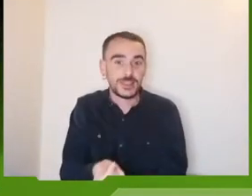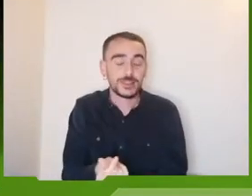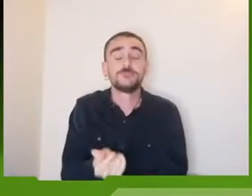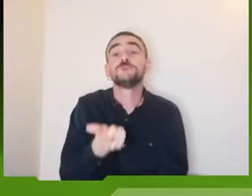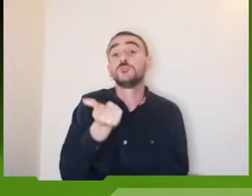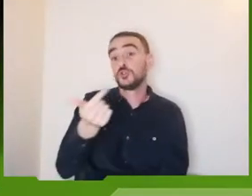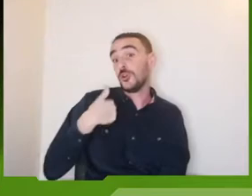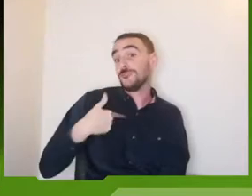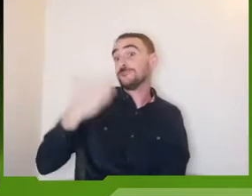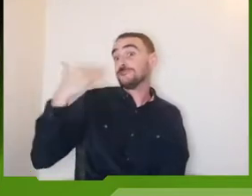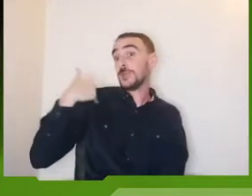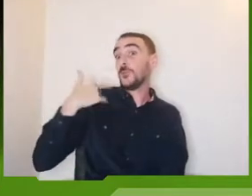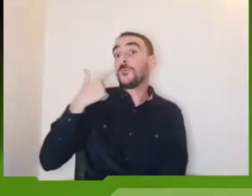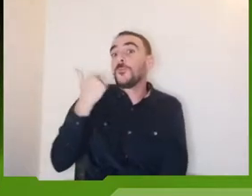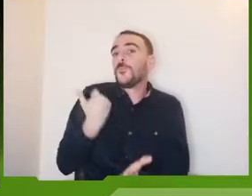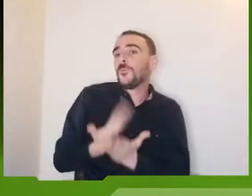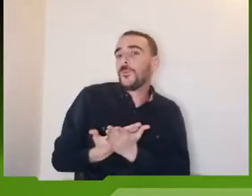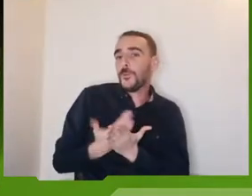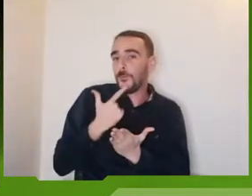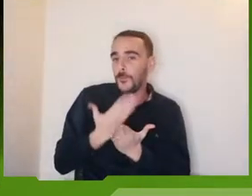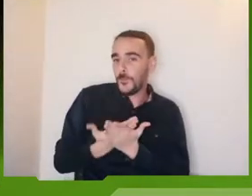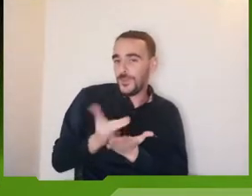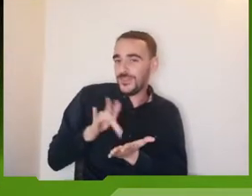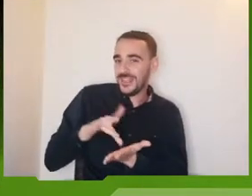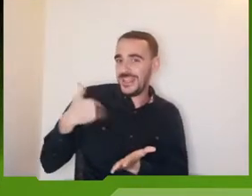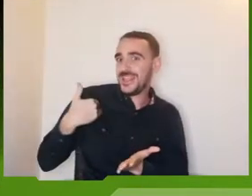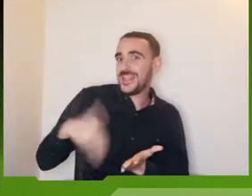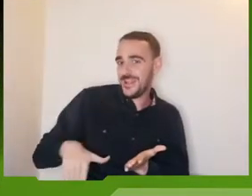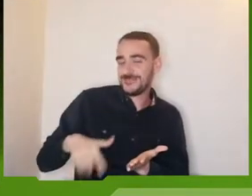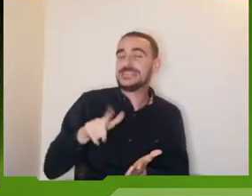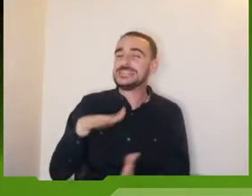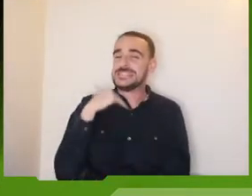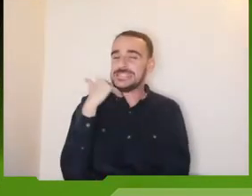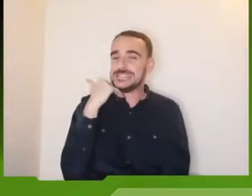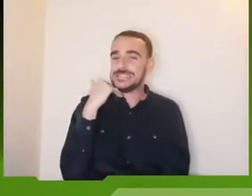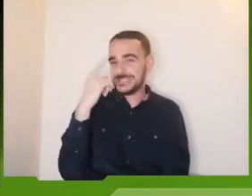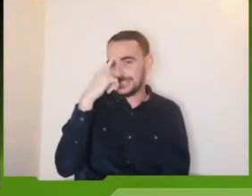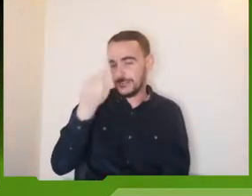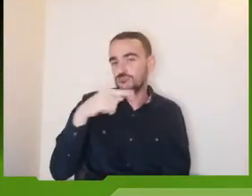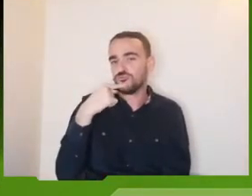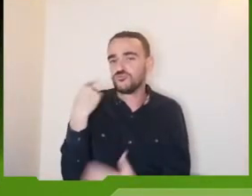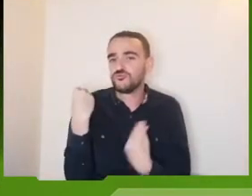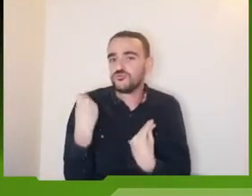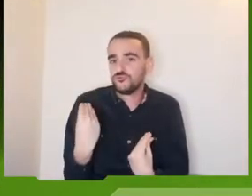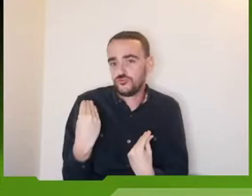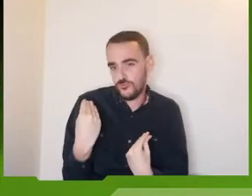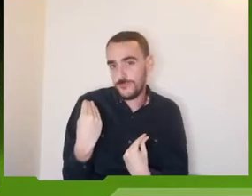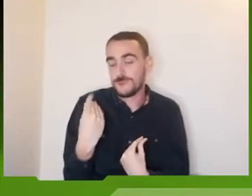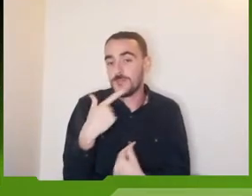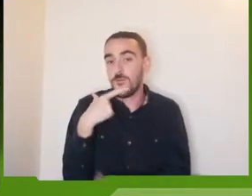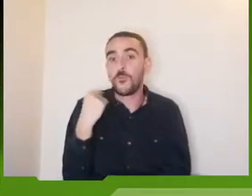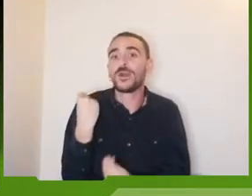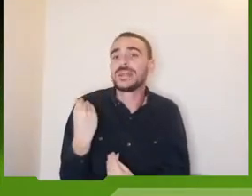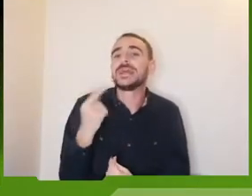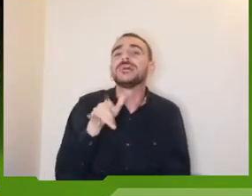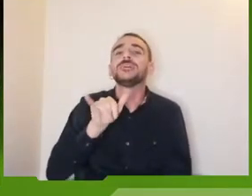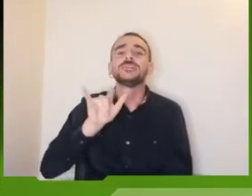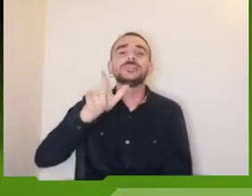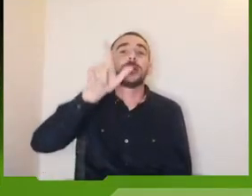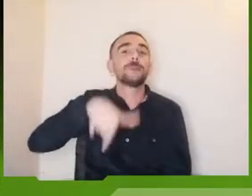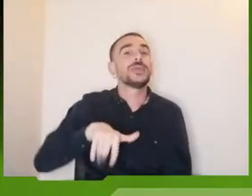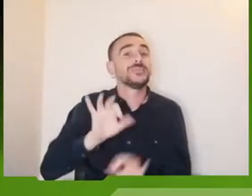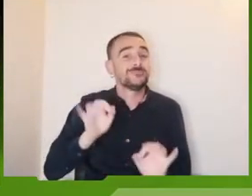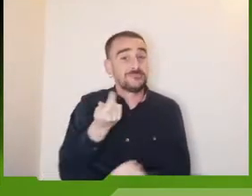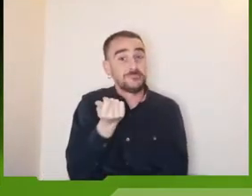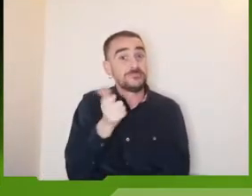rica. Aparte, es la combinación barata, yo creo. Porque